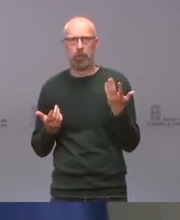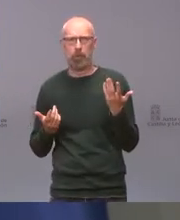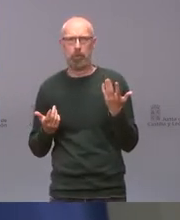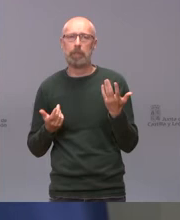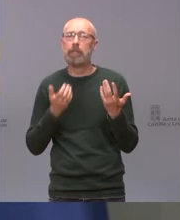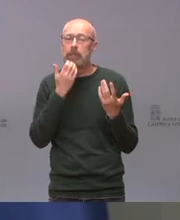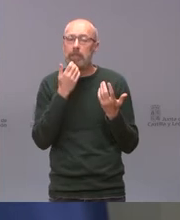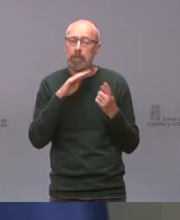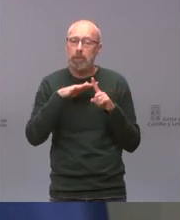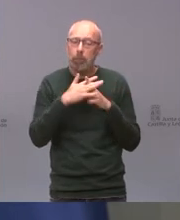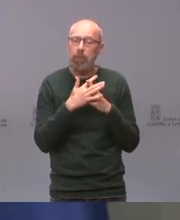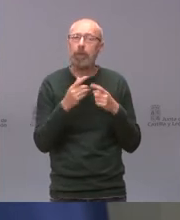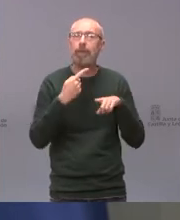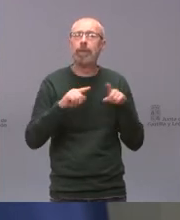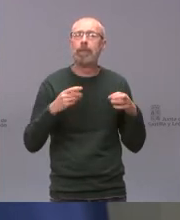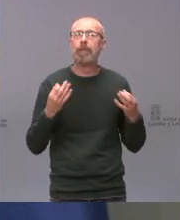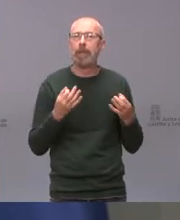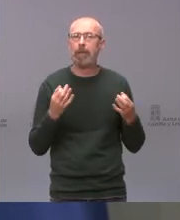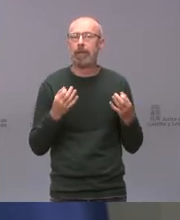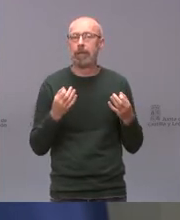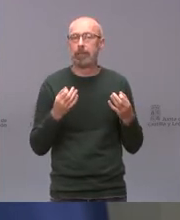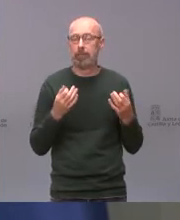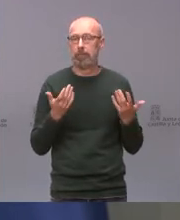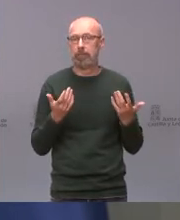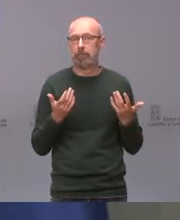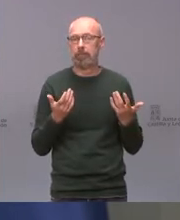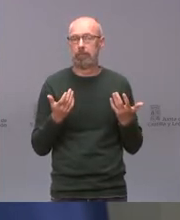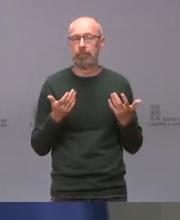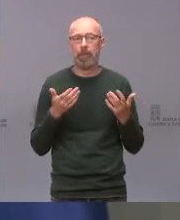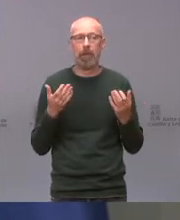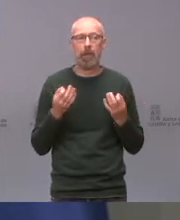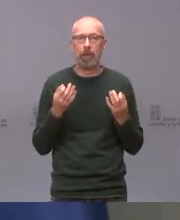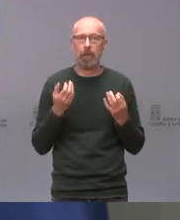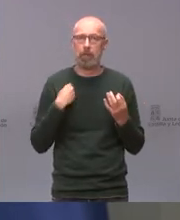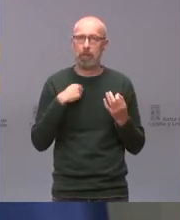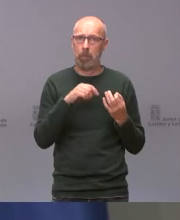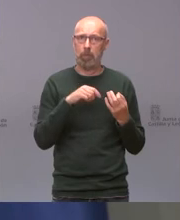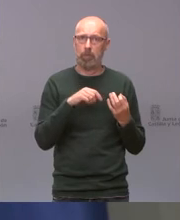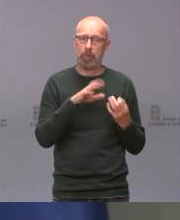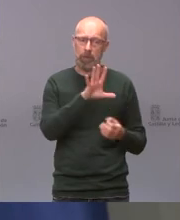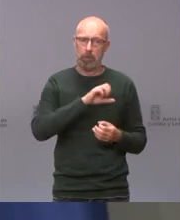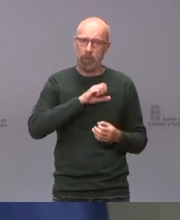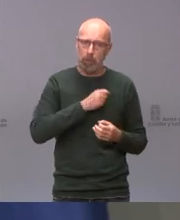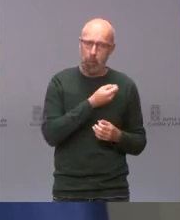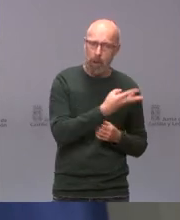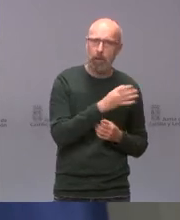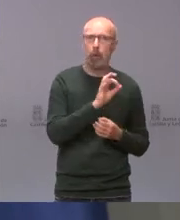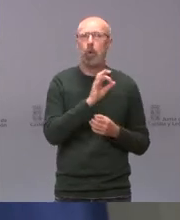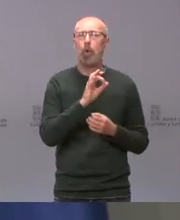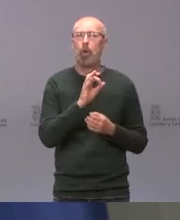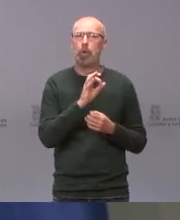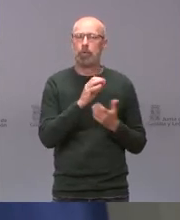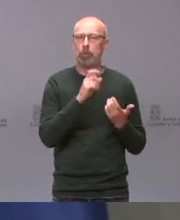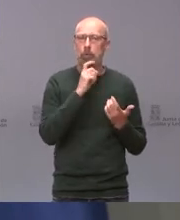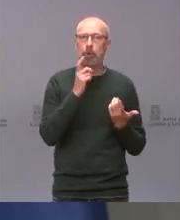cambiado el panorama, no es la incidencia ni la saturación, sino que la